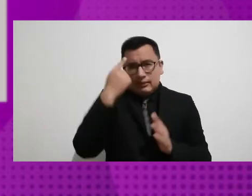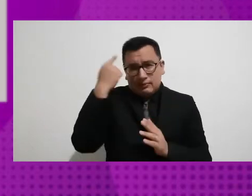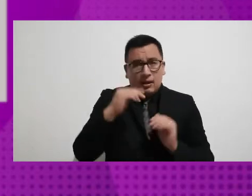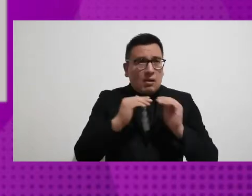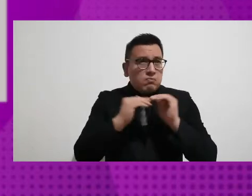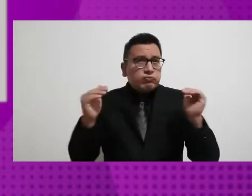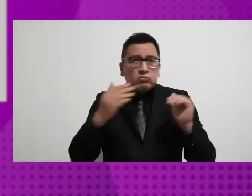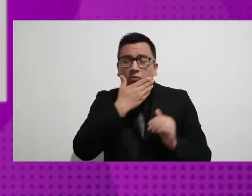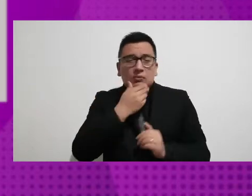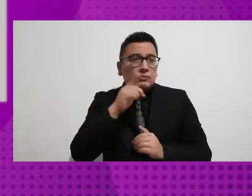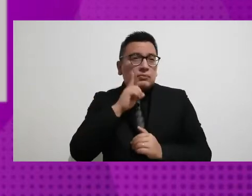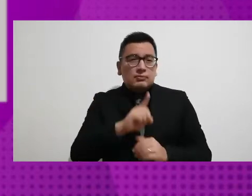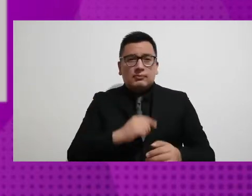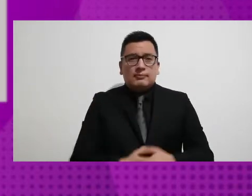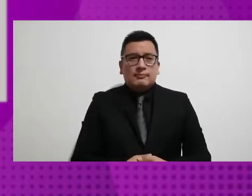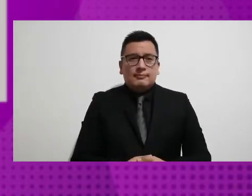de paridad.